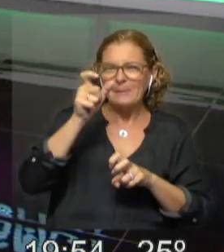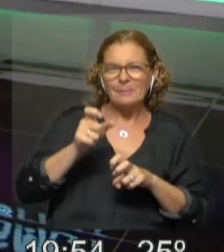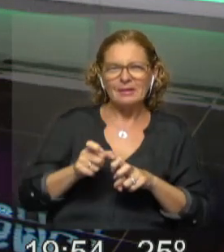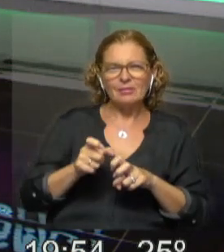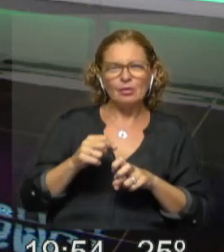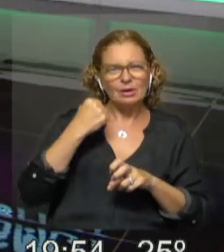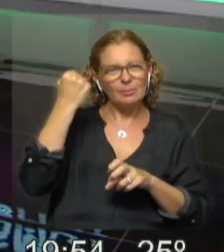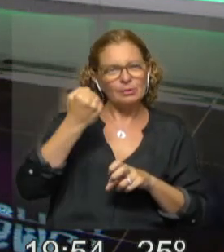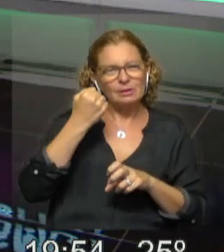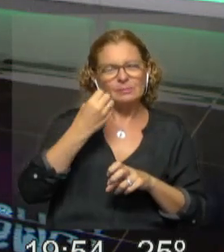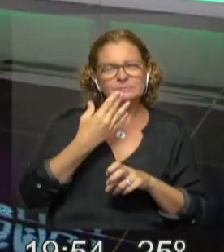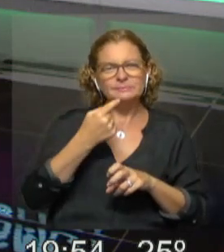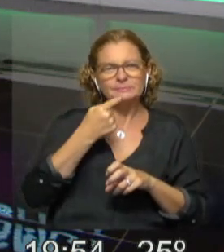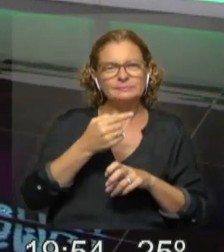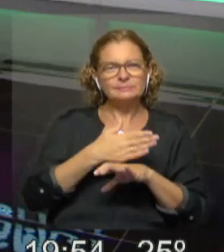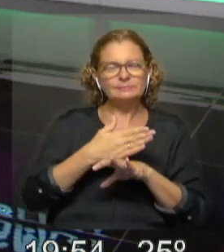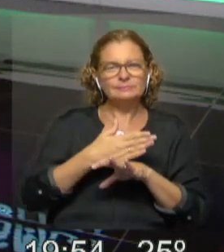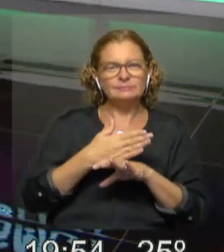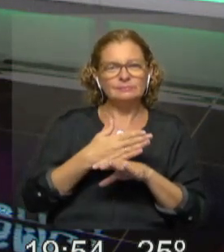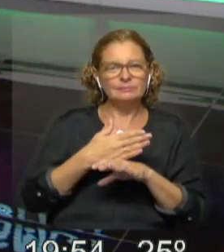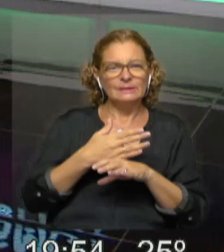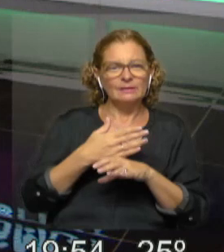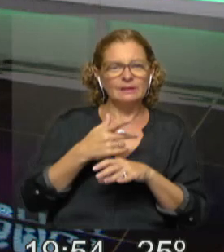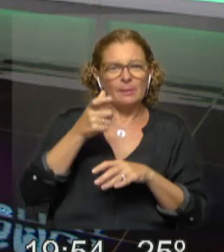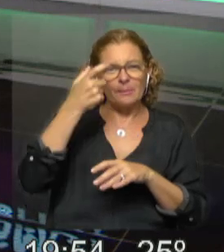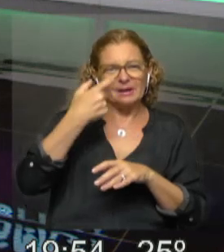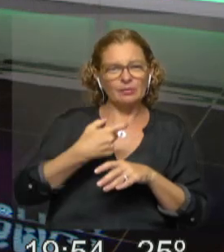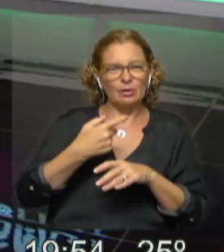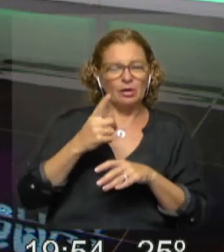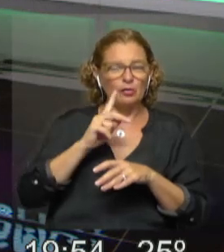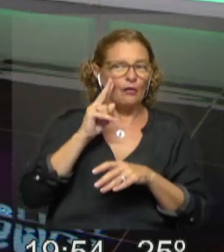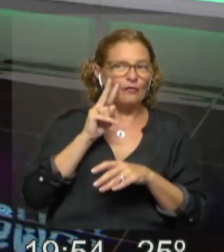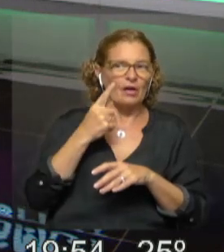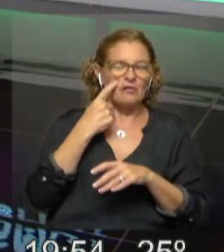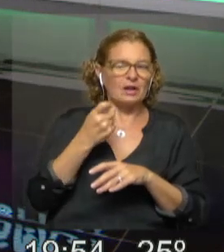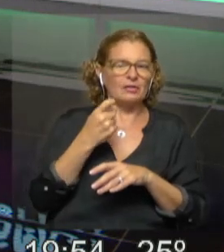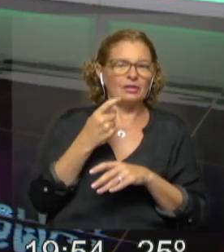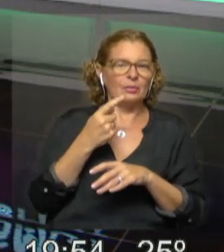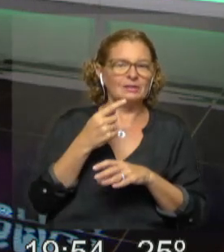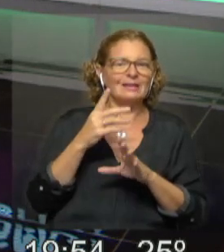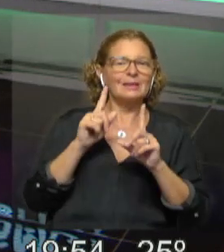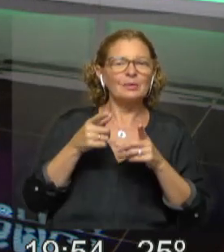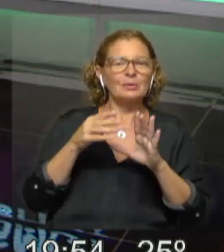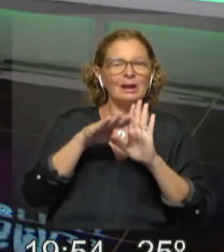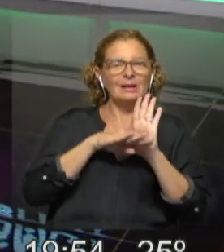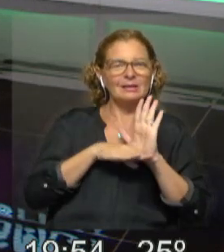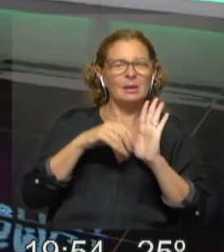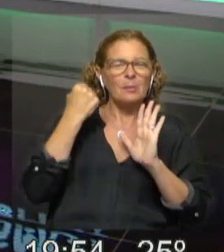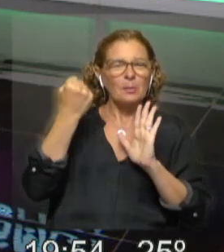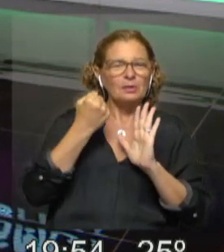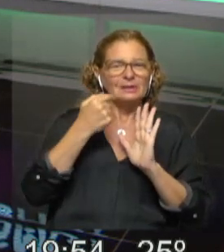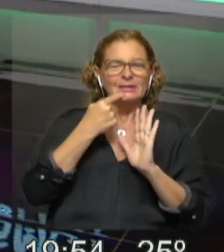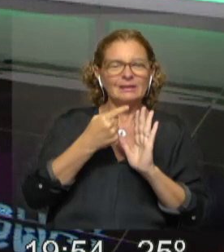su importancia porque, como decíamos, su condición de lesbianas fue invisibilizada. También hay una agenda muy importante, y lo mencionaba recién